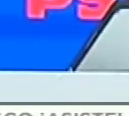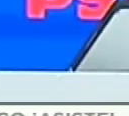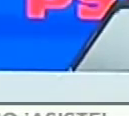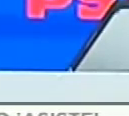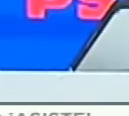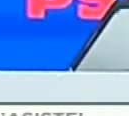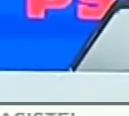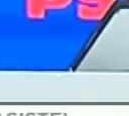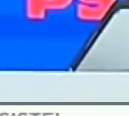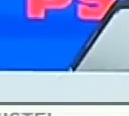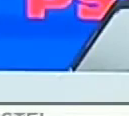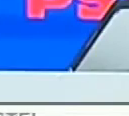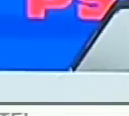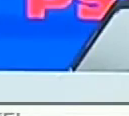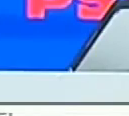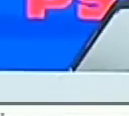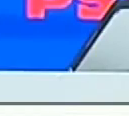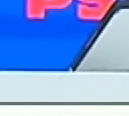donde Venezuela,